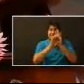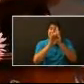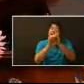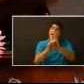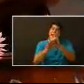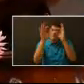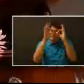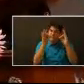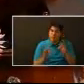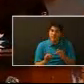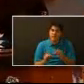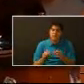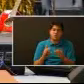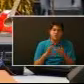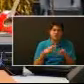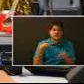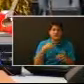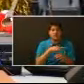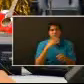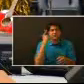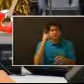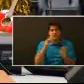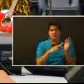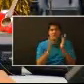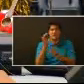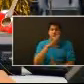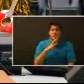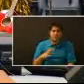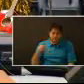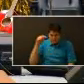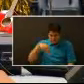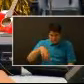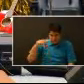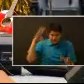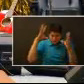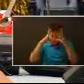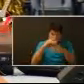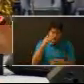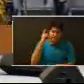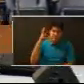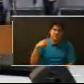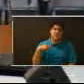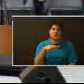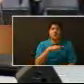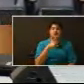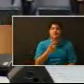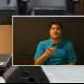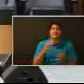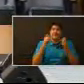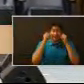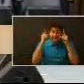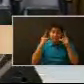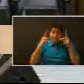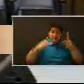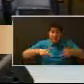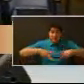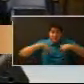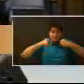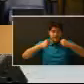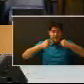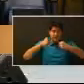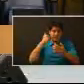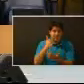esta noche, hermano, el Señor nos está mandando a decir, despertad a los valientes.